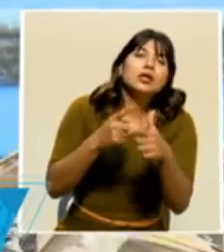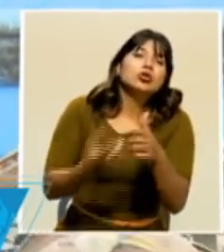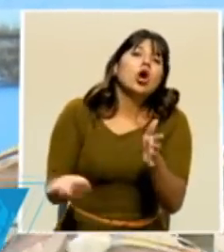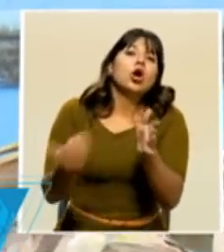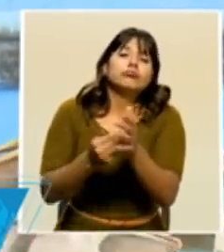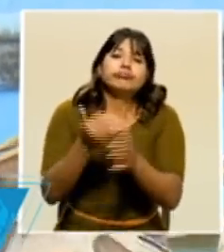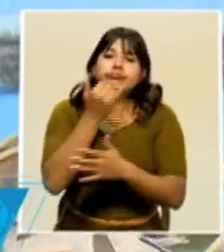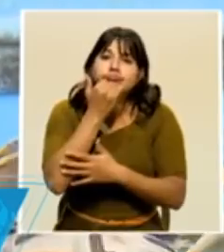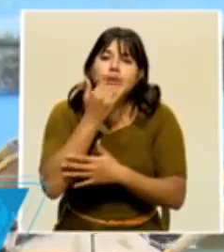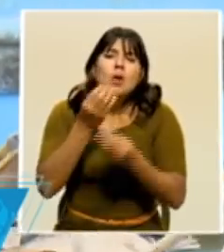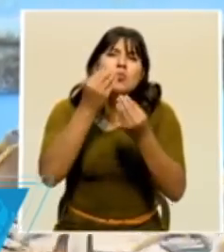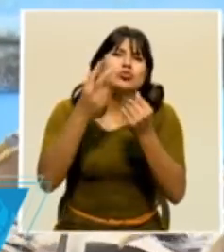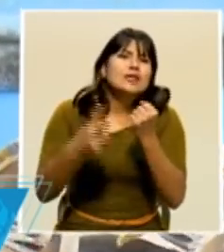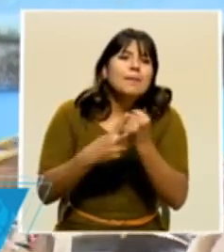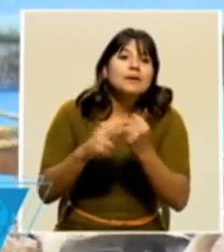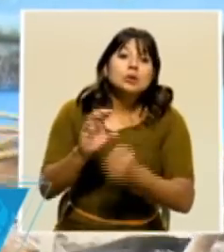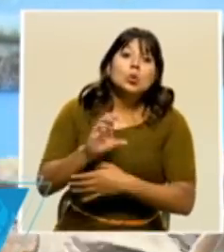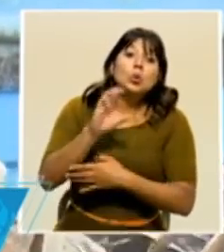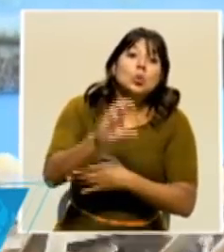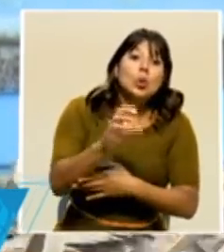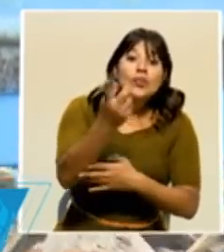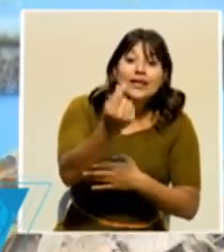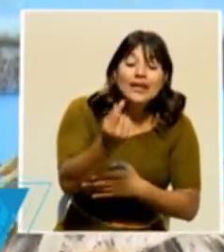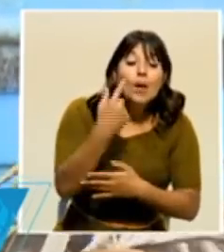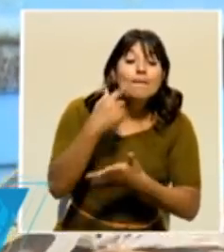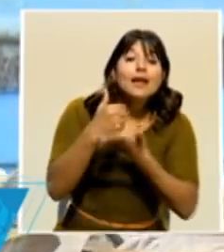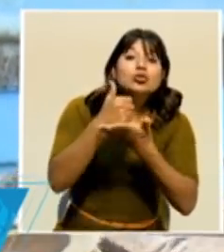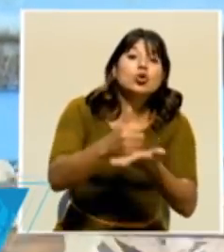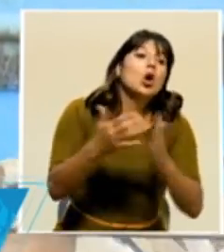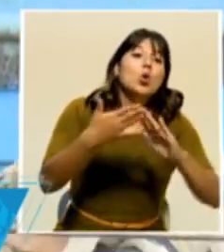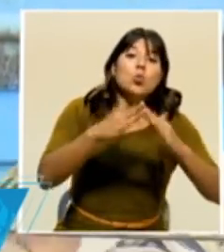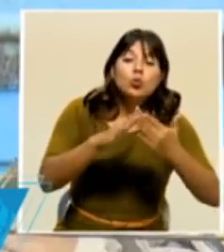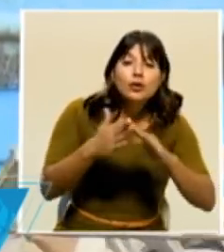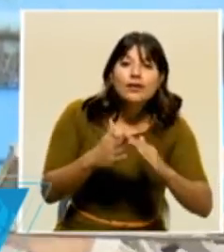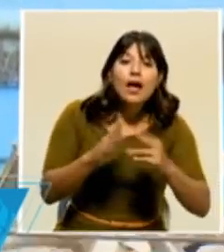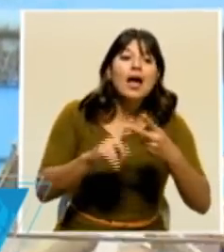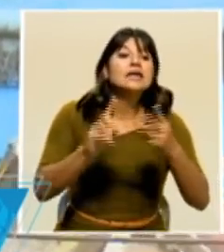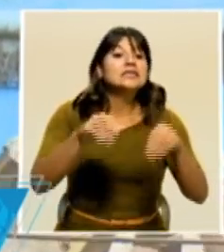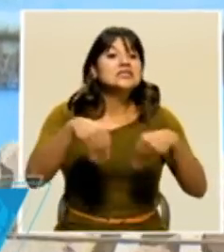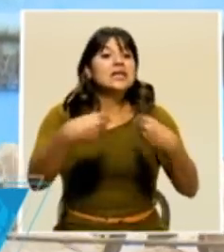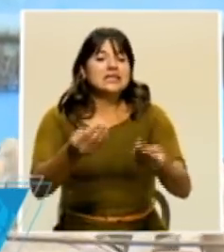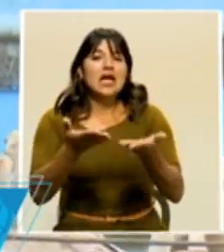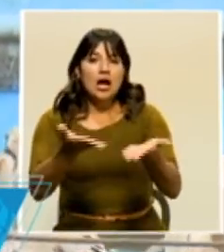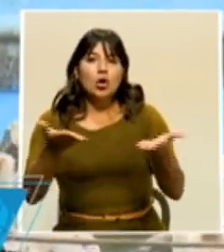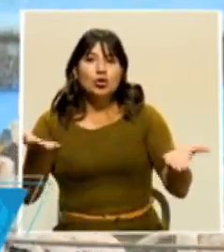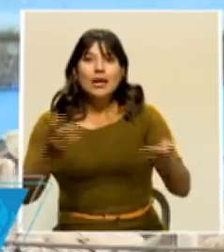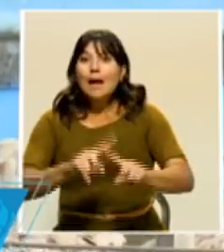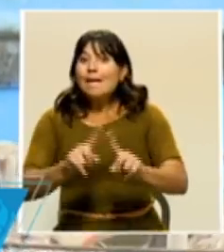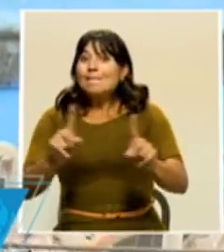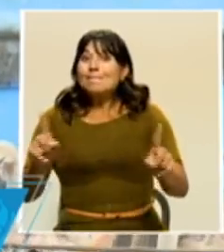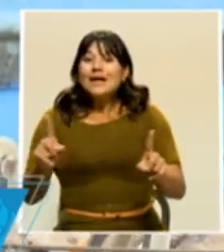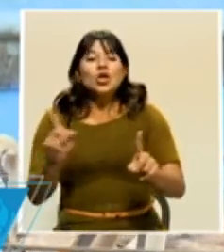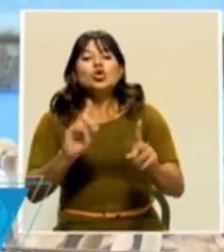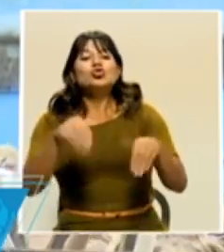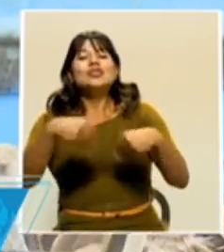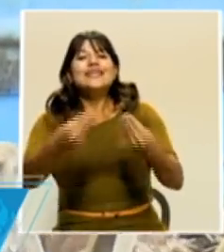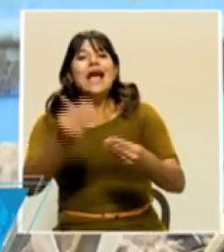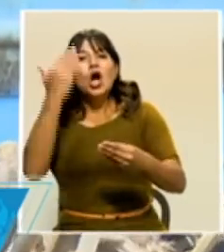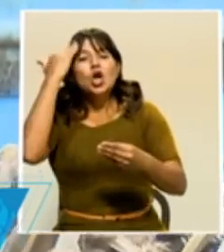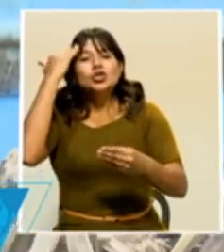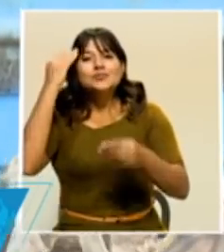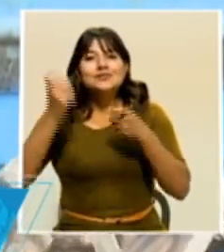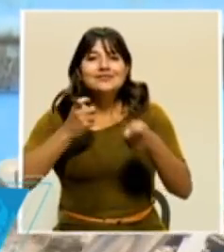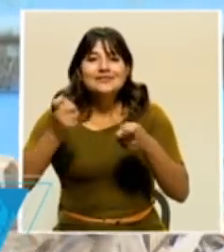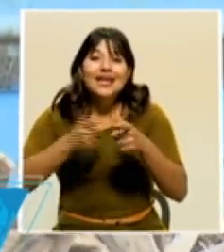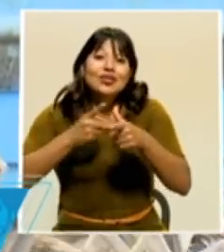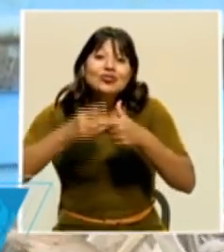¿verdad? Muchas veces se ha invertido dinero en una comunidad, se le fortalece en infraestructura, más no en conocimiento administrativo y por lo